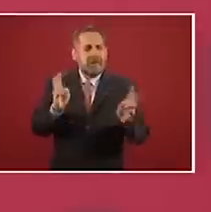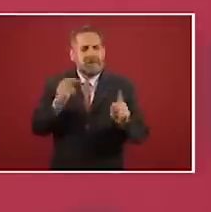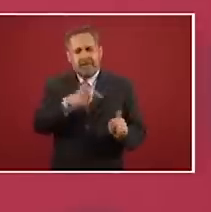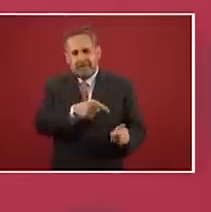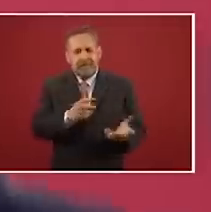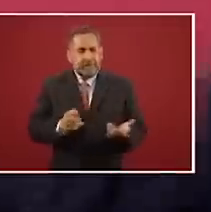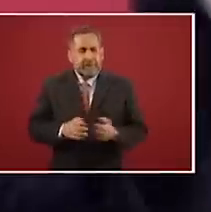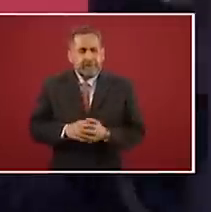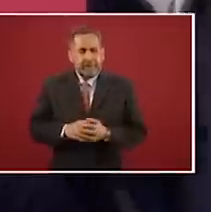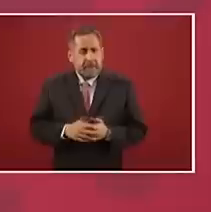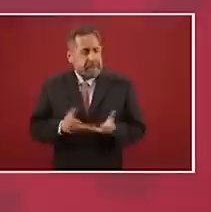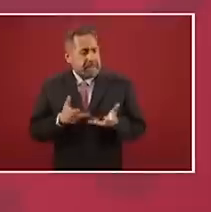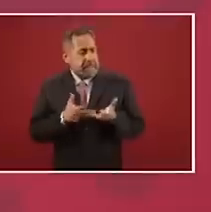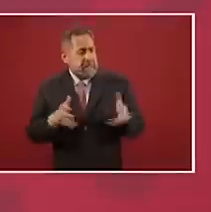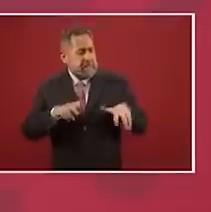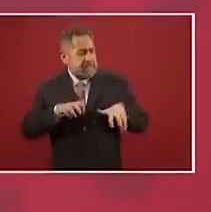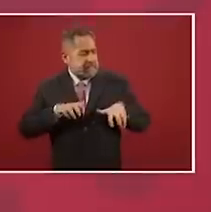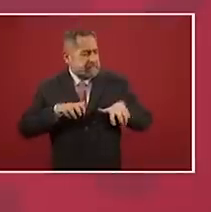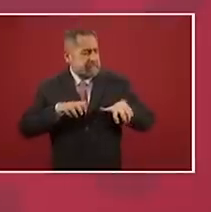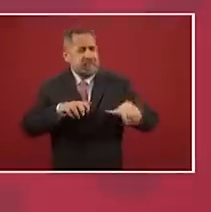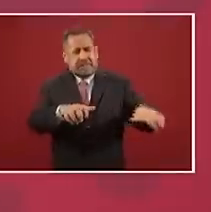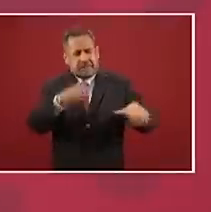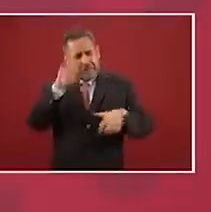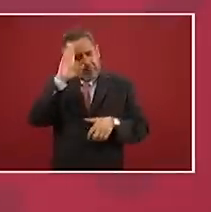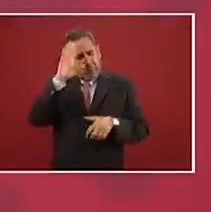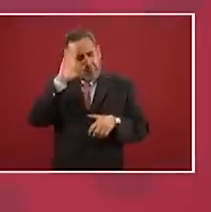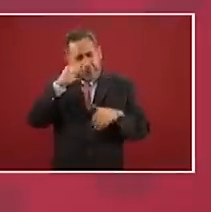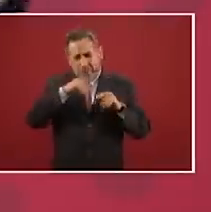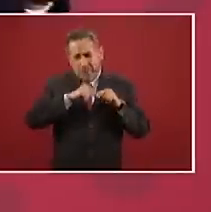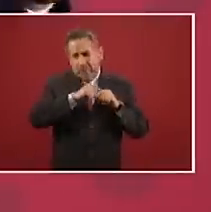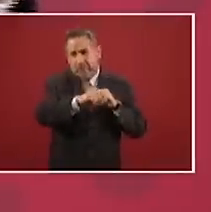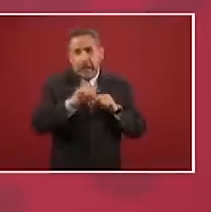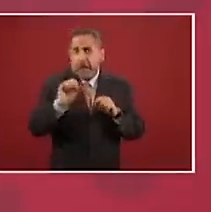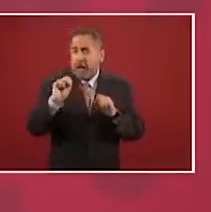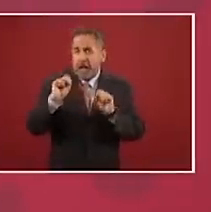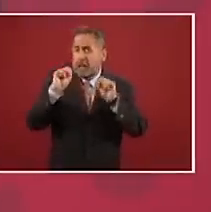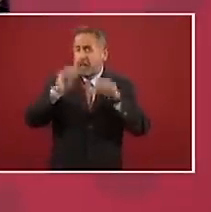o sea, grandes extensiones sin